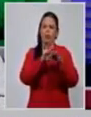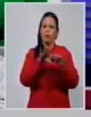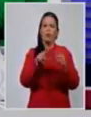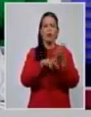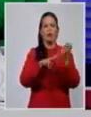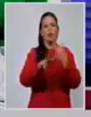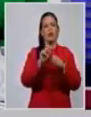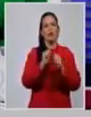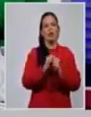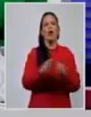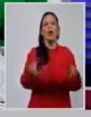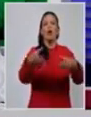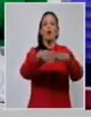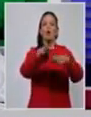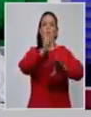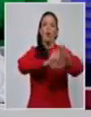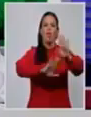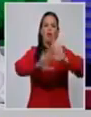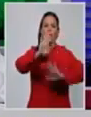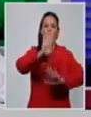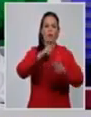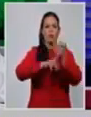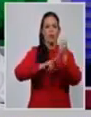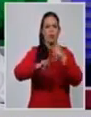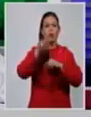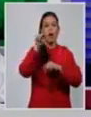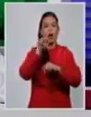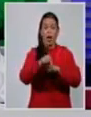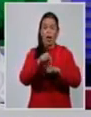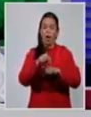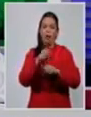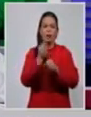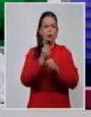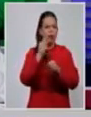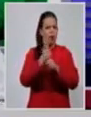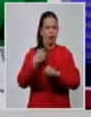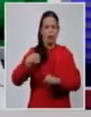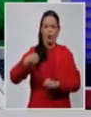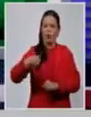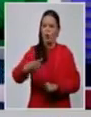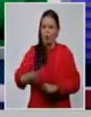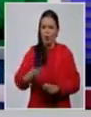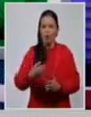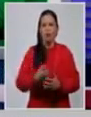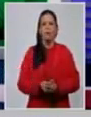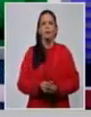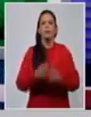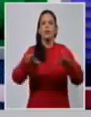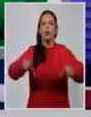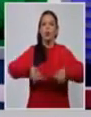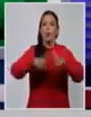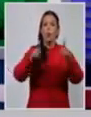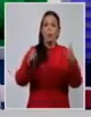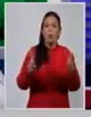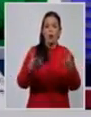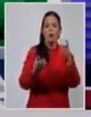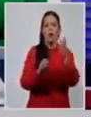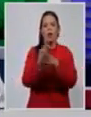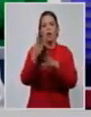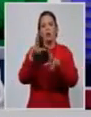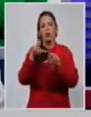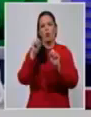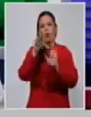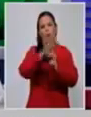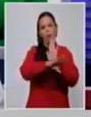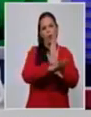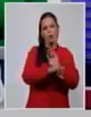El Consejo de Defensa Provincial, con un funcionamiento diario y adecuando medidas acorde a esto, y que tenga